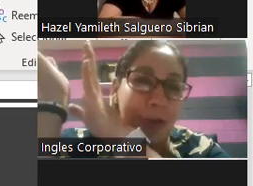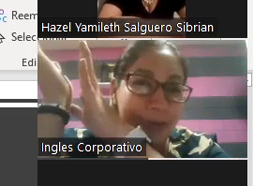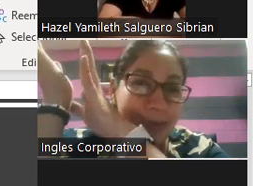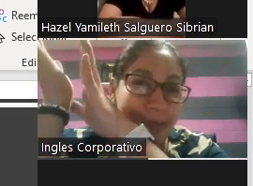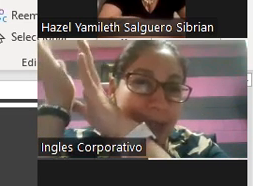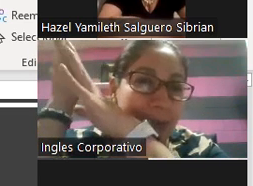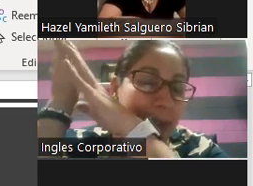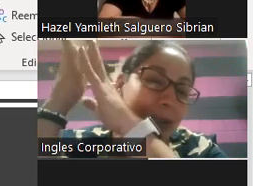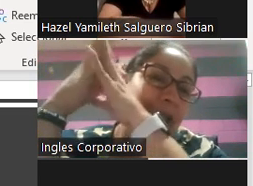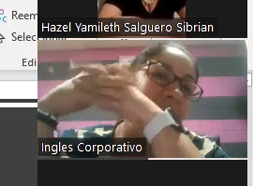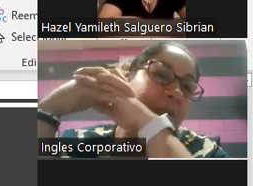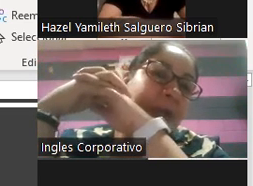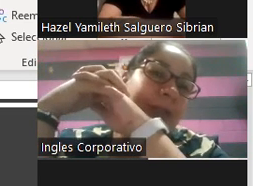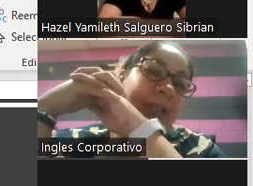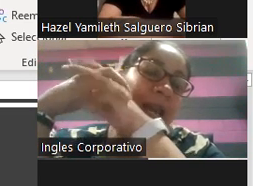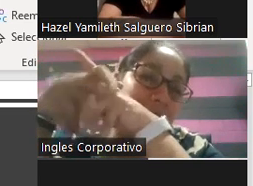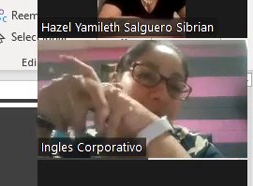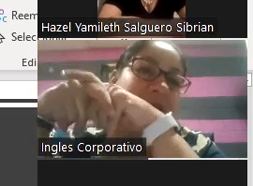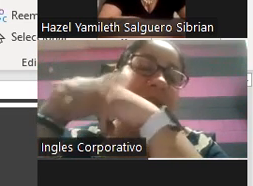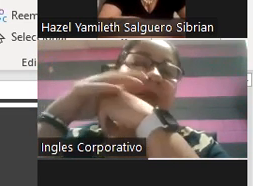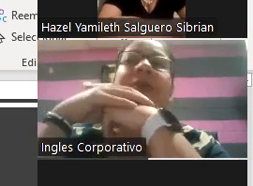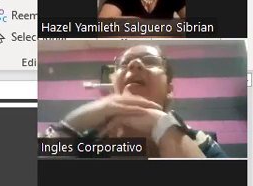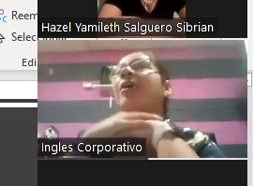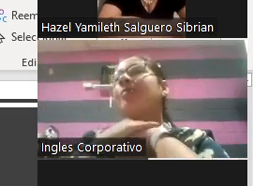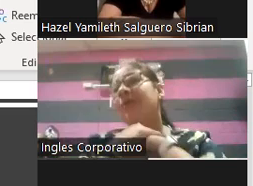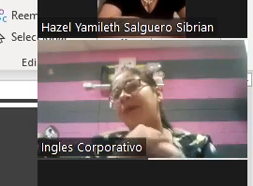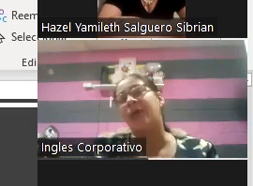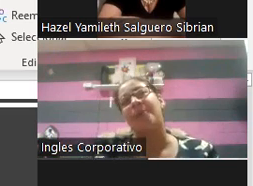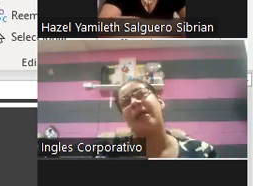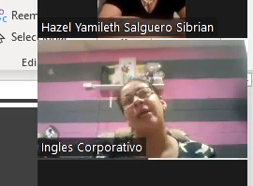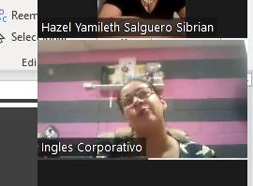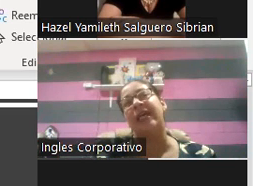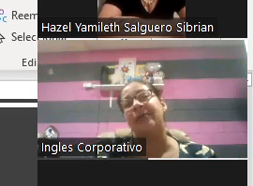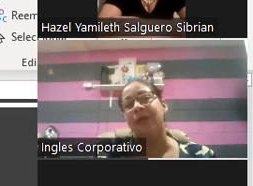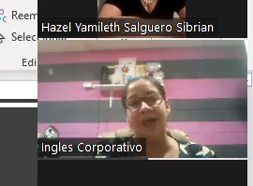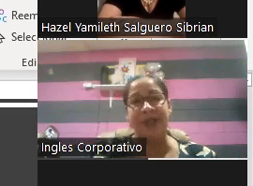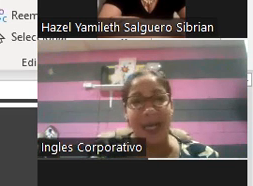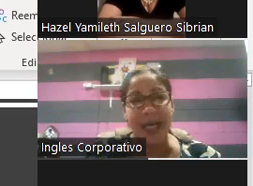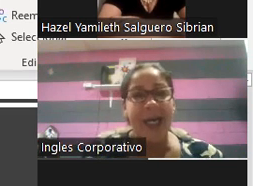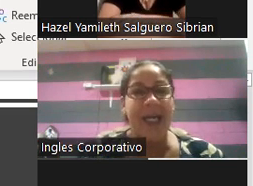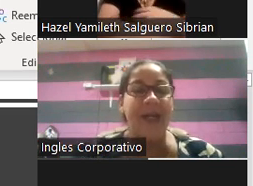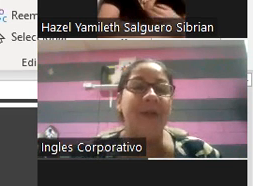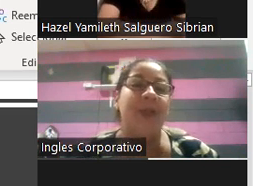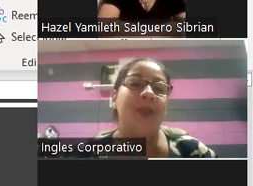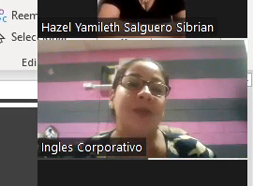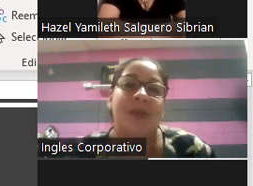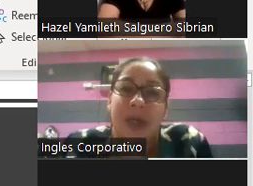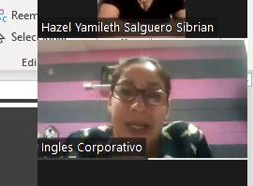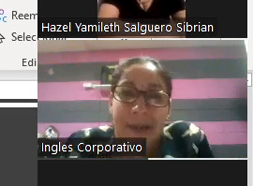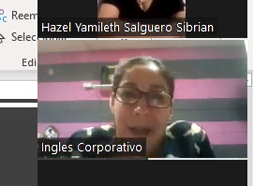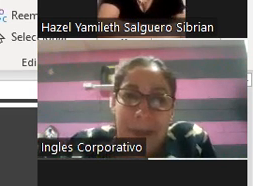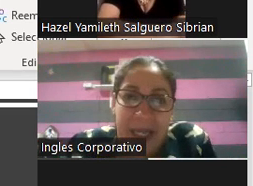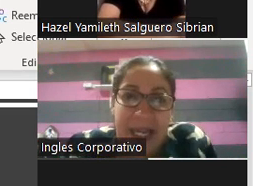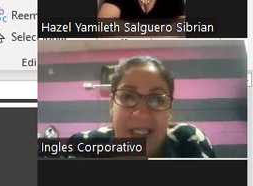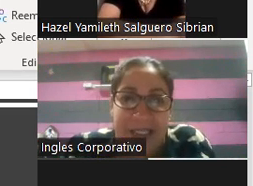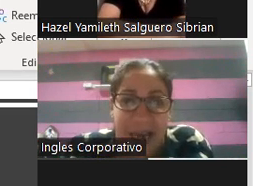serio es un producto digamos serio o sea no es como me voy a comprar un termo o sea es un produo